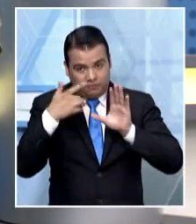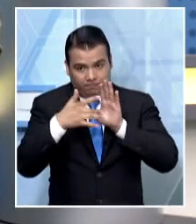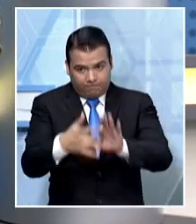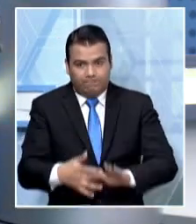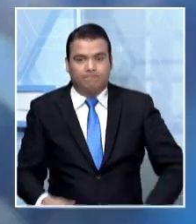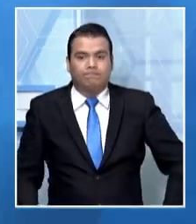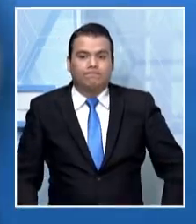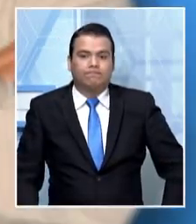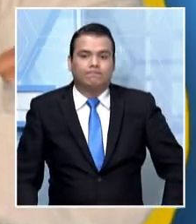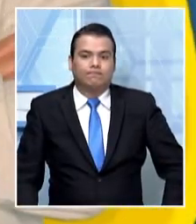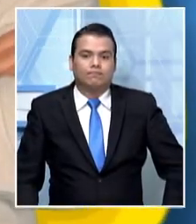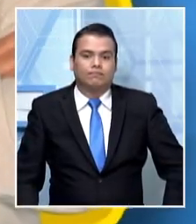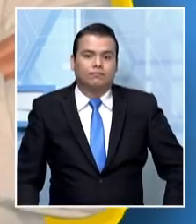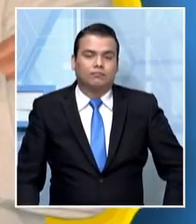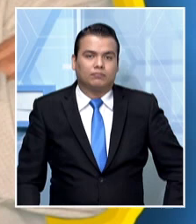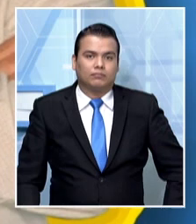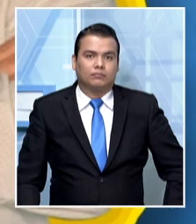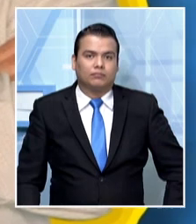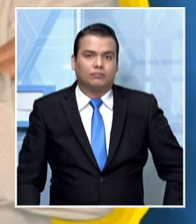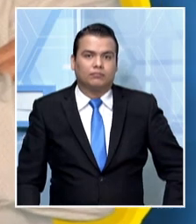comentario.